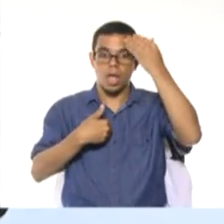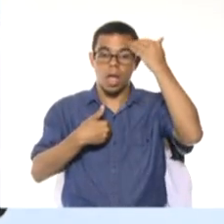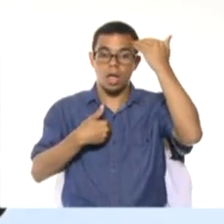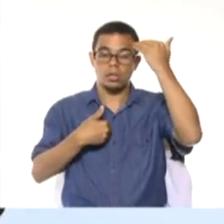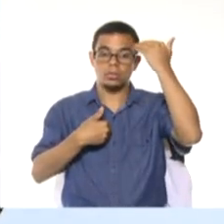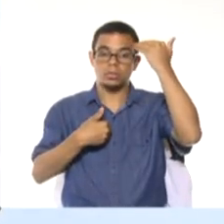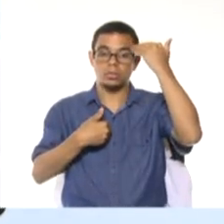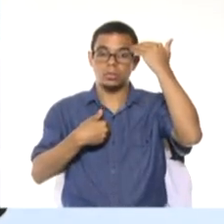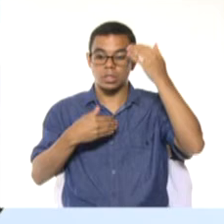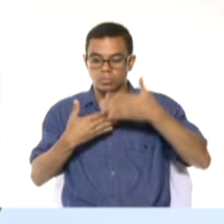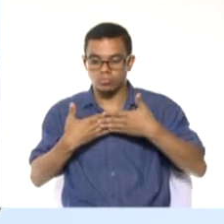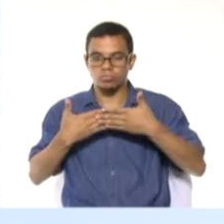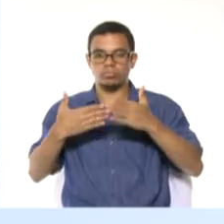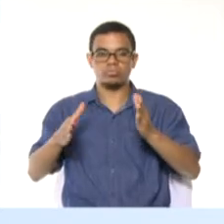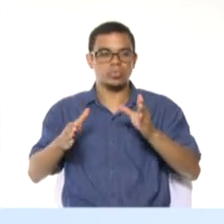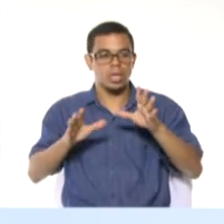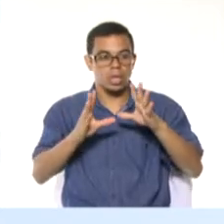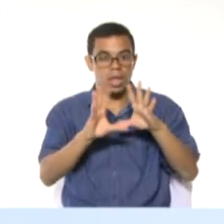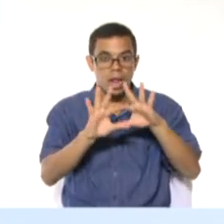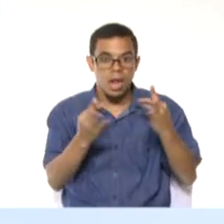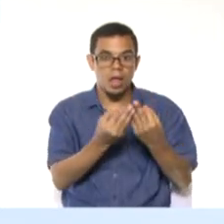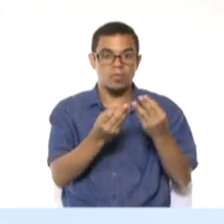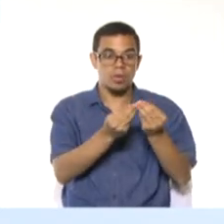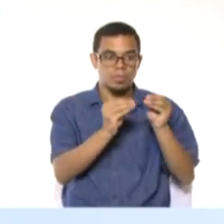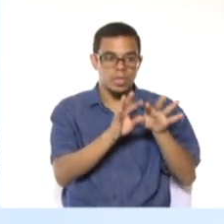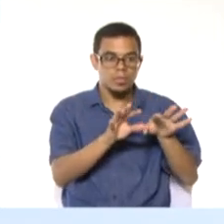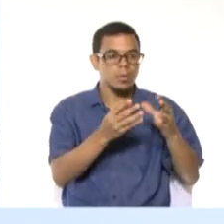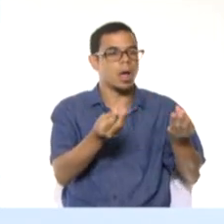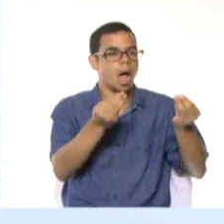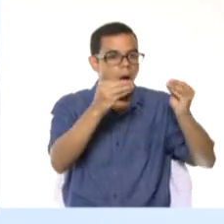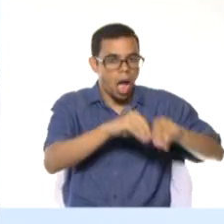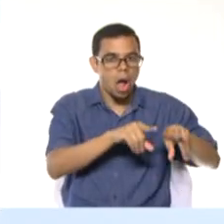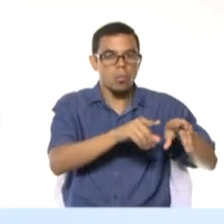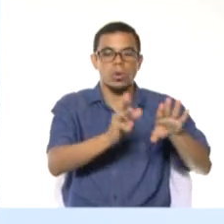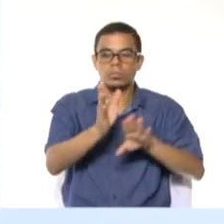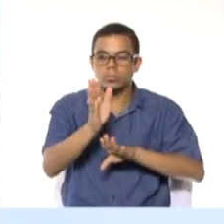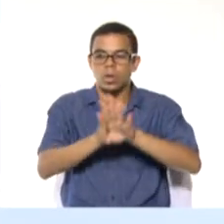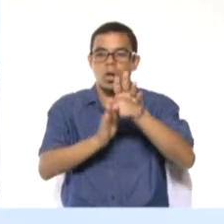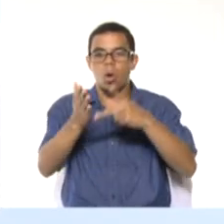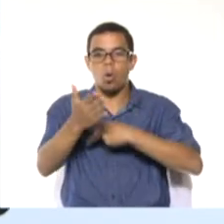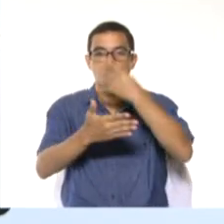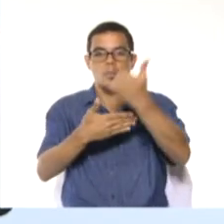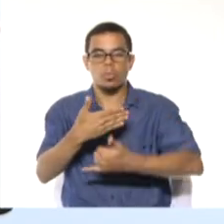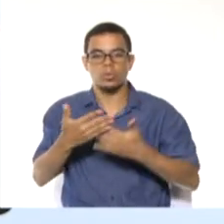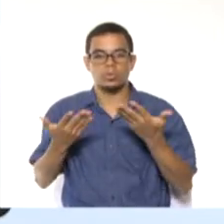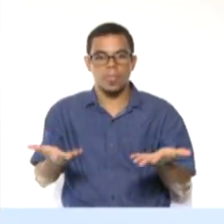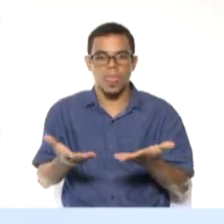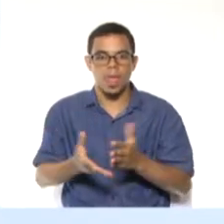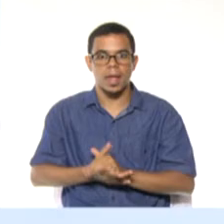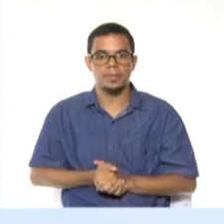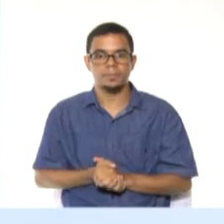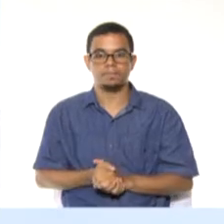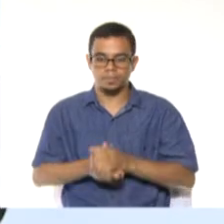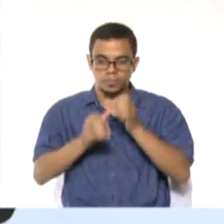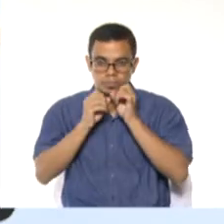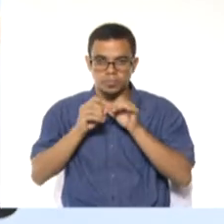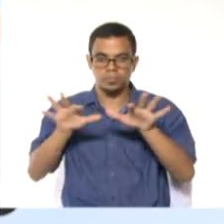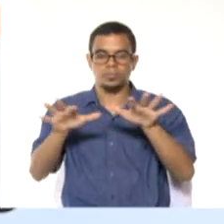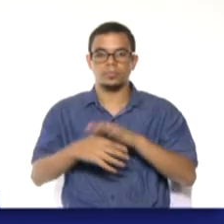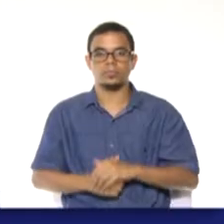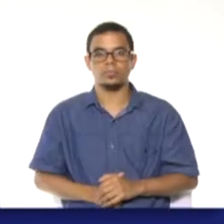oportunidades de desarrollo de unidades de producción familiar, de unidades de producción socialista, donde podamos, desde la inserción laboral, llevar a